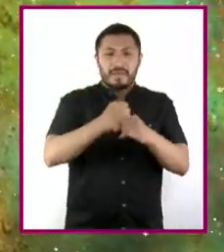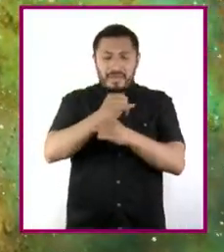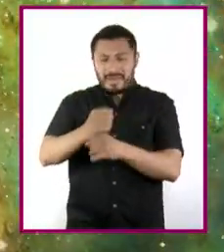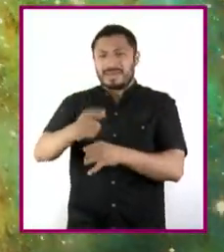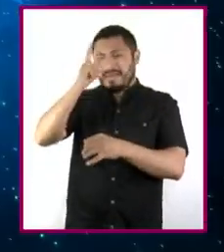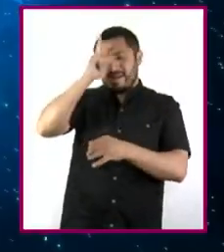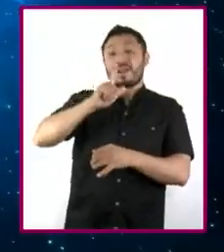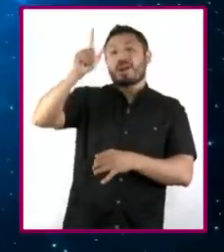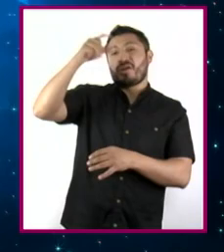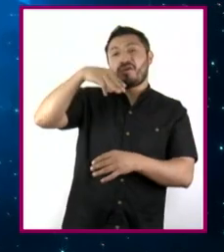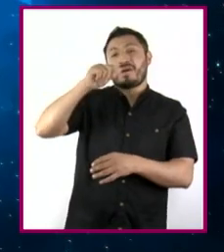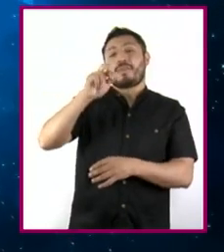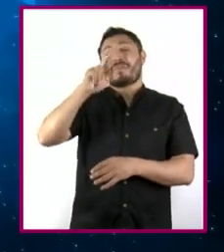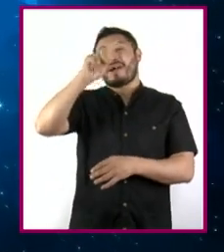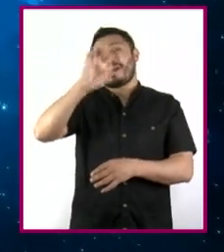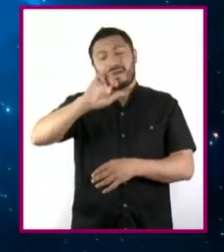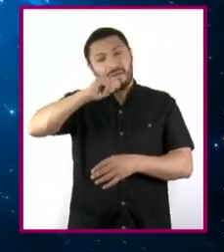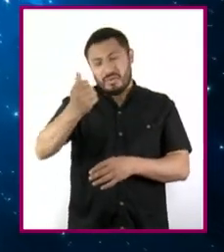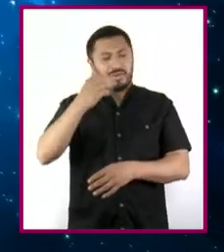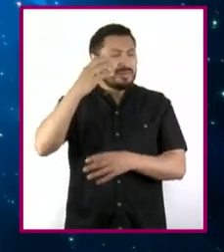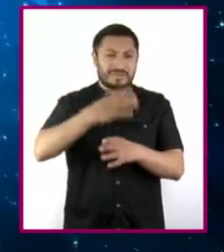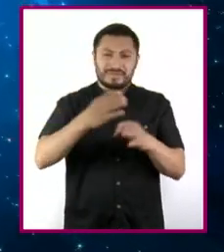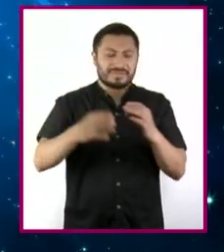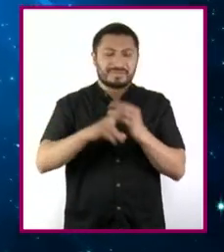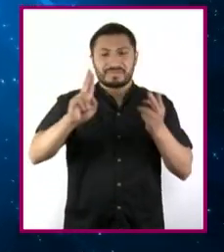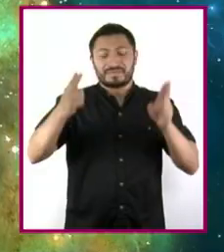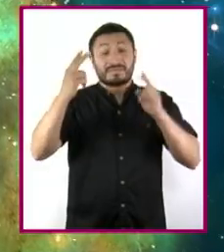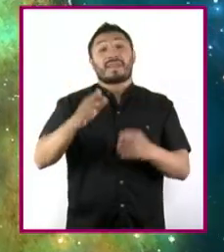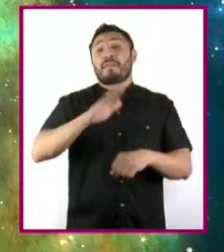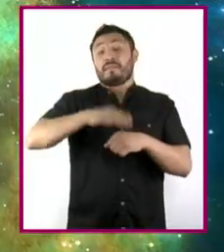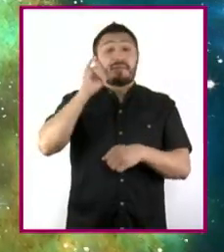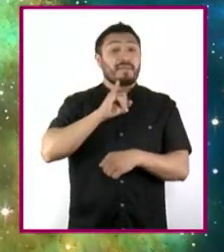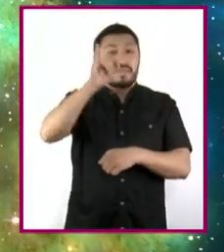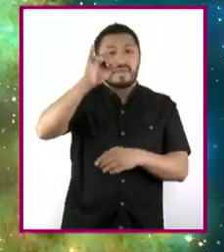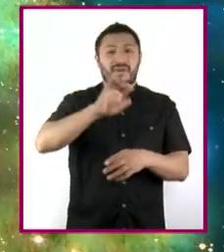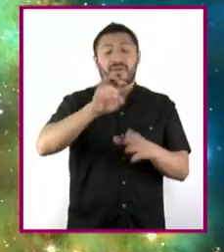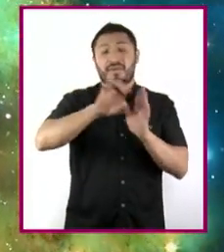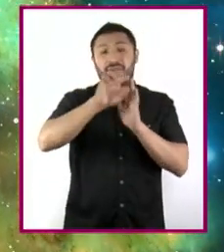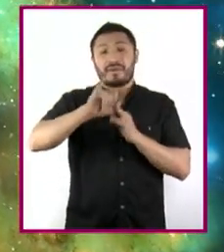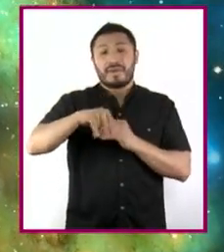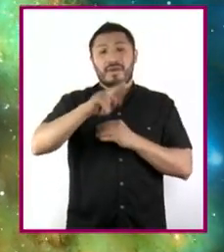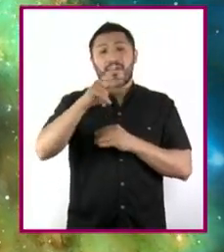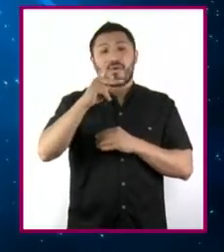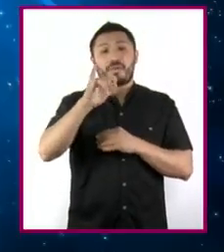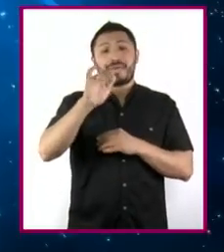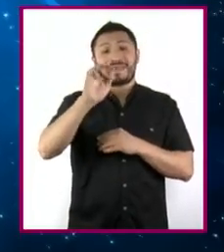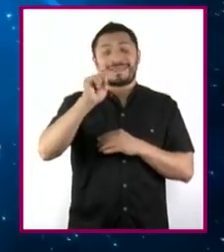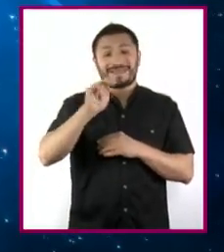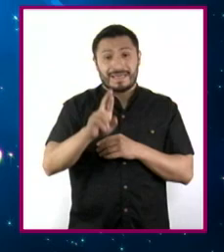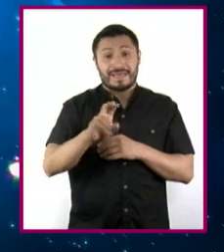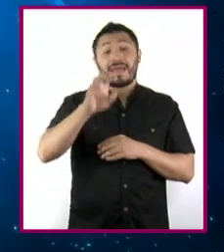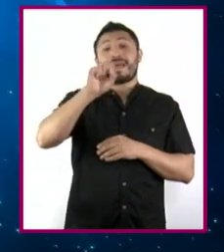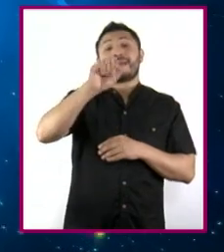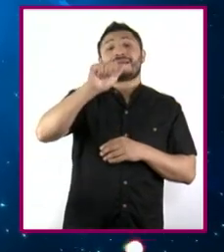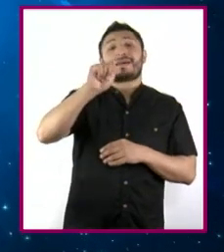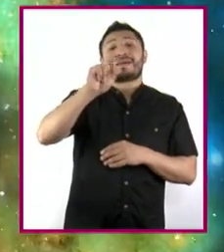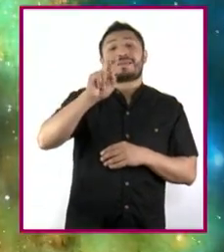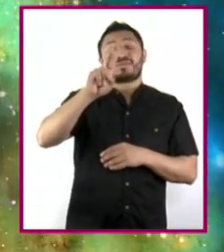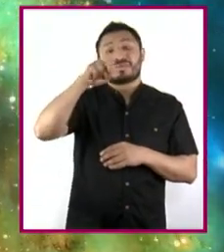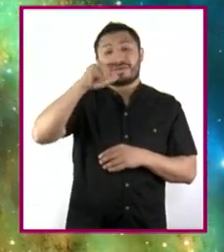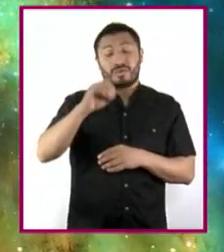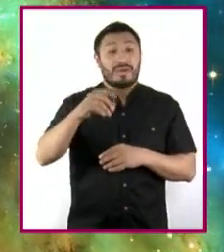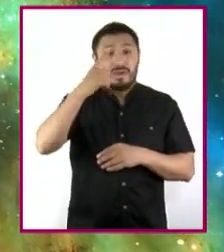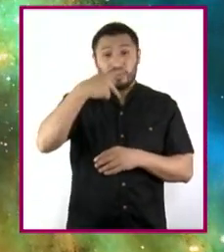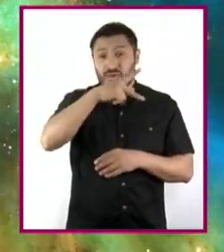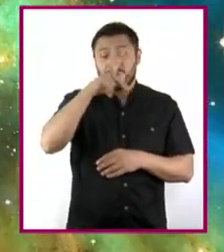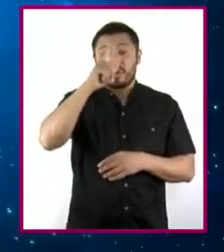y Marte. ¡Exacto! ¡Incluso más lejos! Como Júpiter y Saturno. Y sus lunas, Pepe. ¿Y